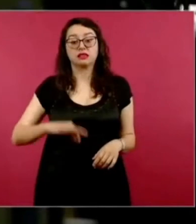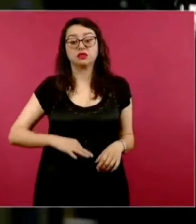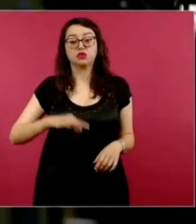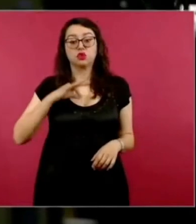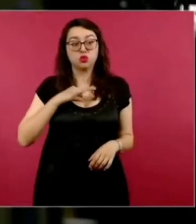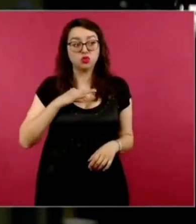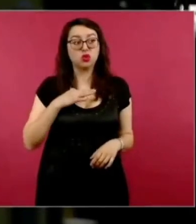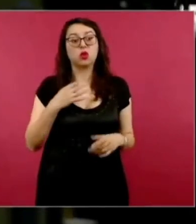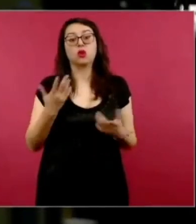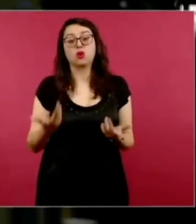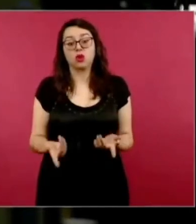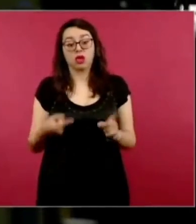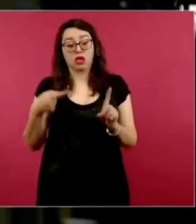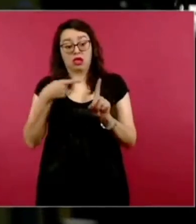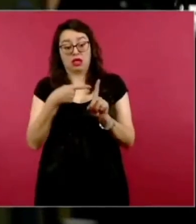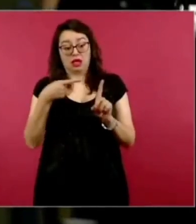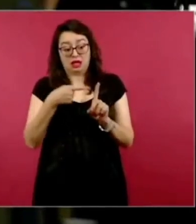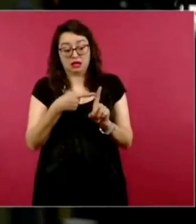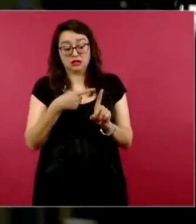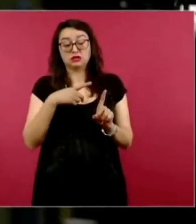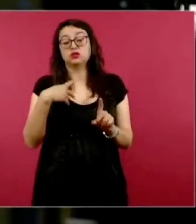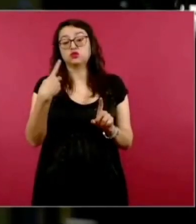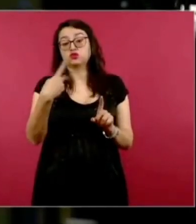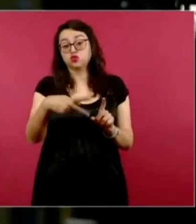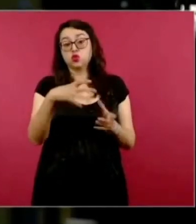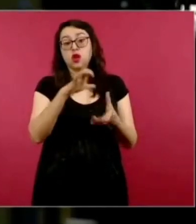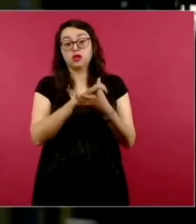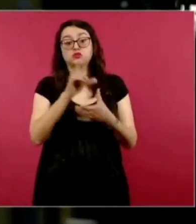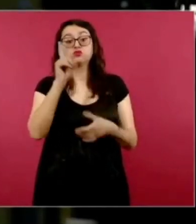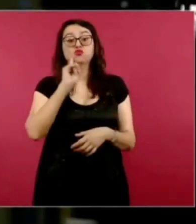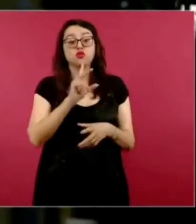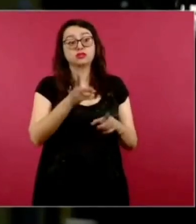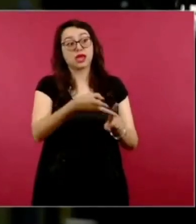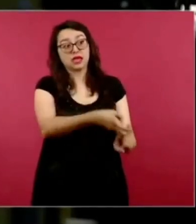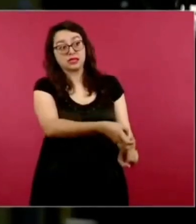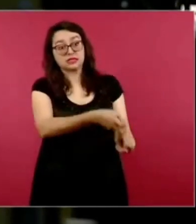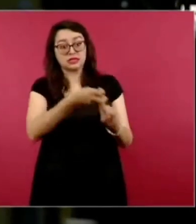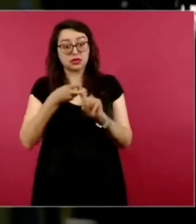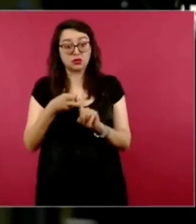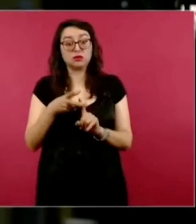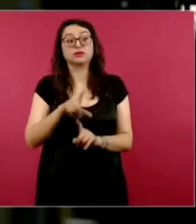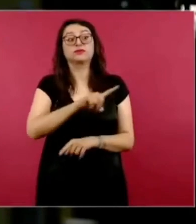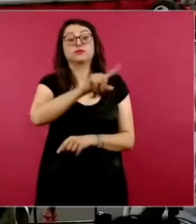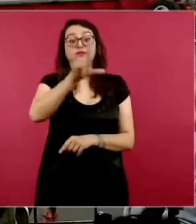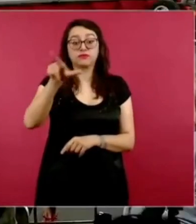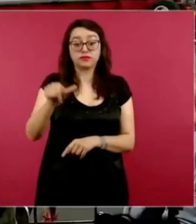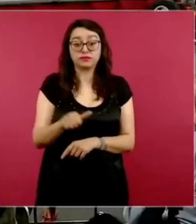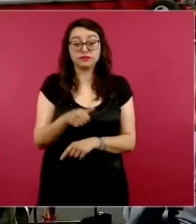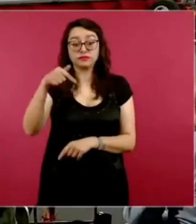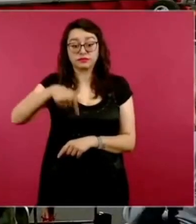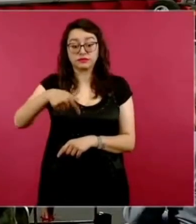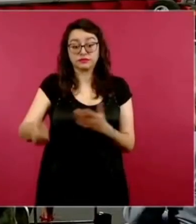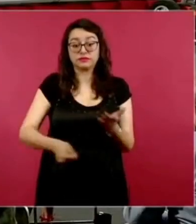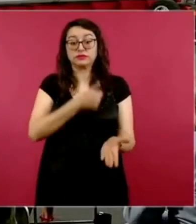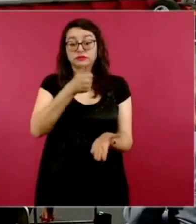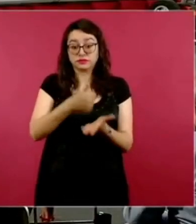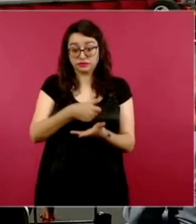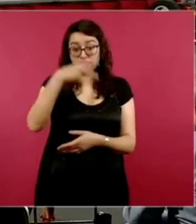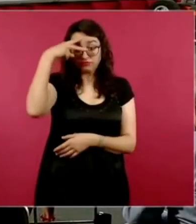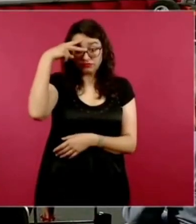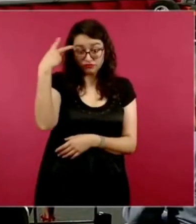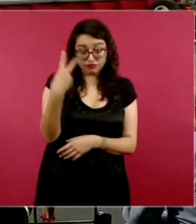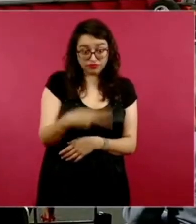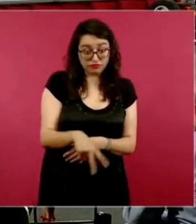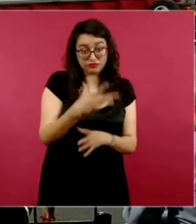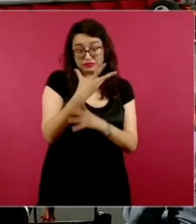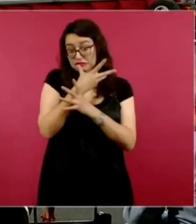El exalcalde permaneció prófugo de la justicia por más de 55 días hasta que fue capturado aquí en la Ciudad de México. Y 50 días después, el juez